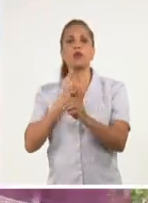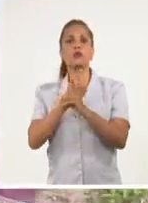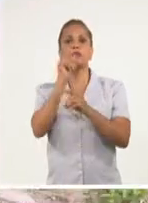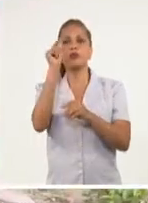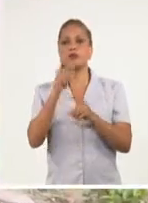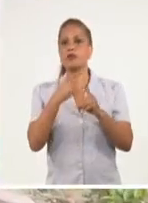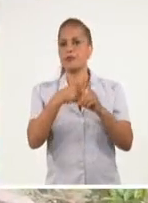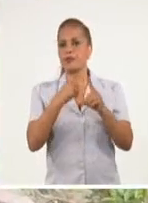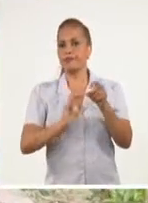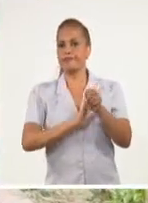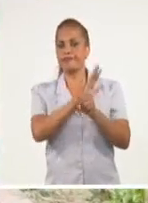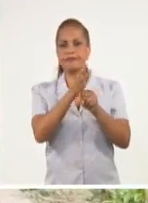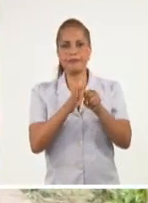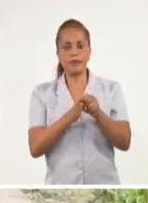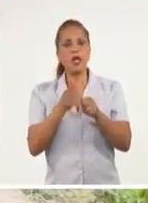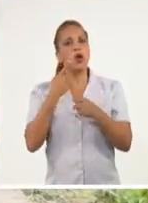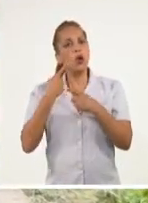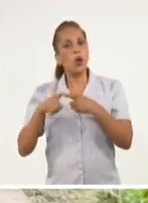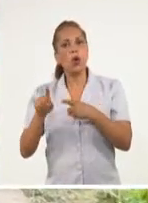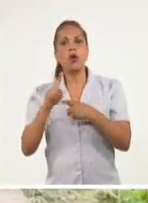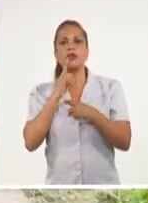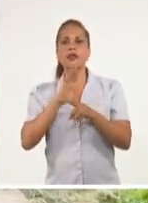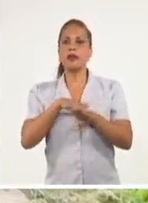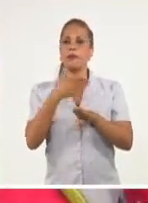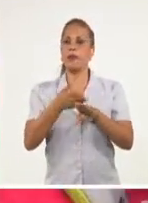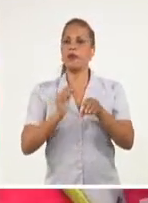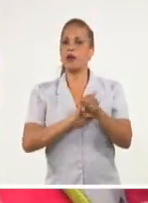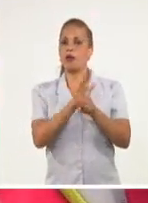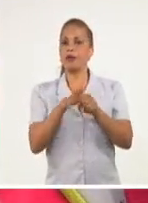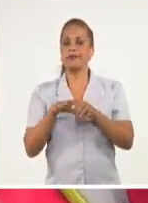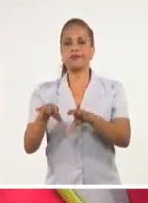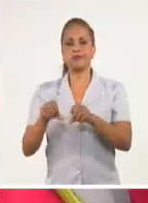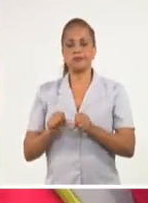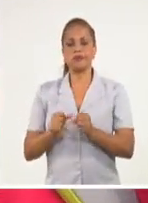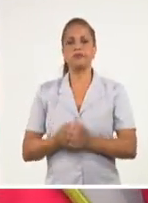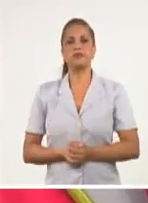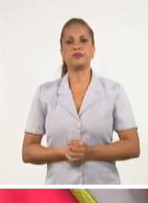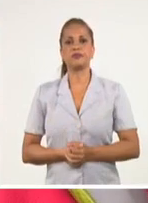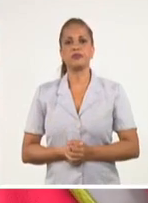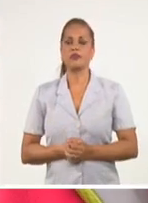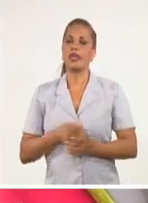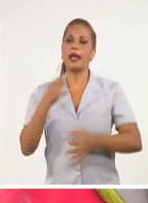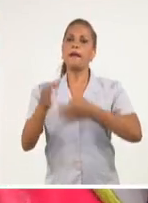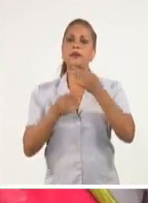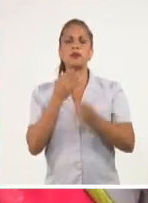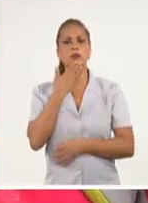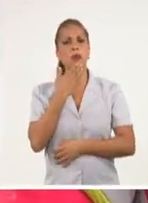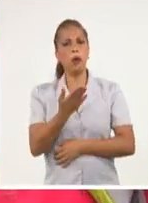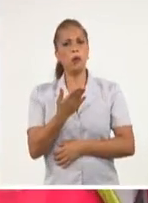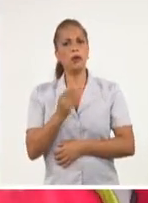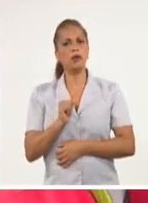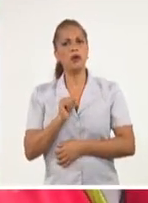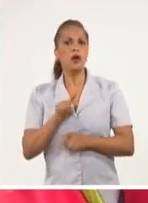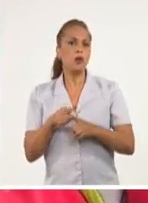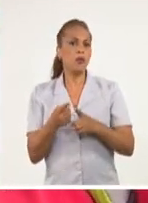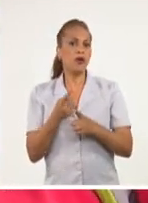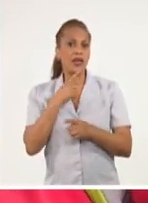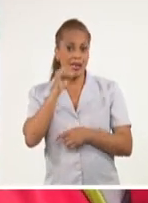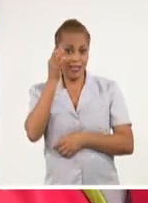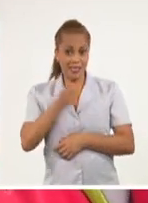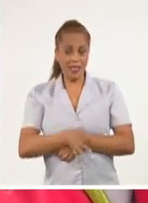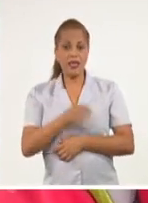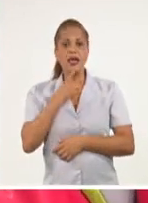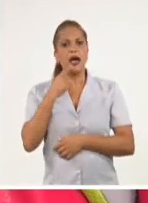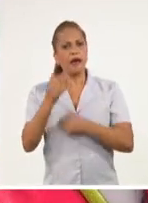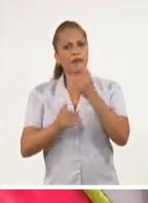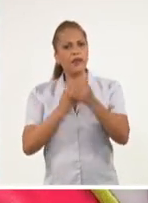con la COVID-19 o convalecientes de la enfermedad. Es muy buena la aceptación, porque eso se debía hacer, ve, a